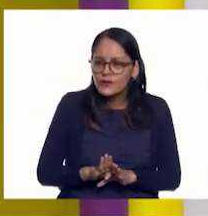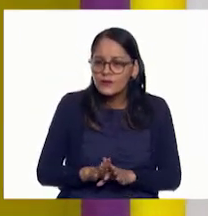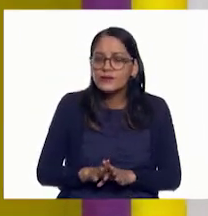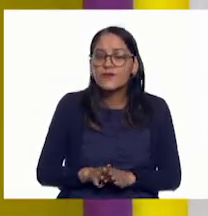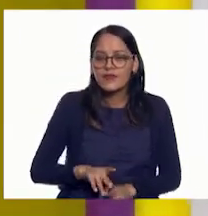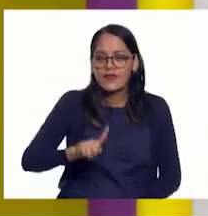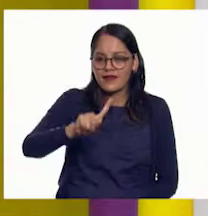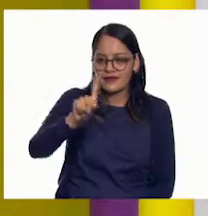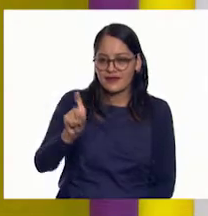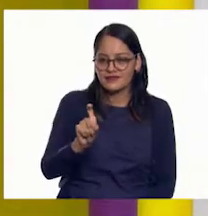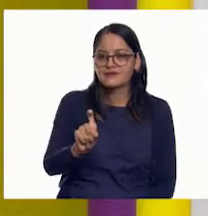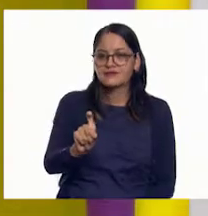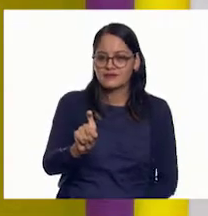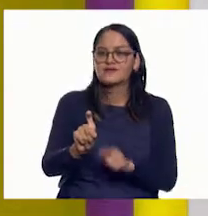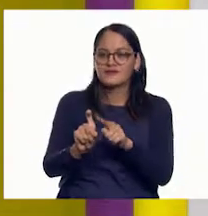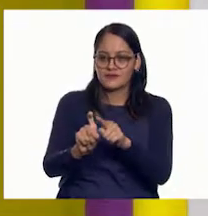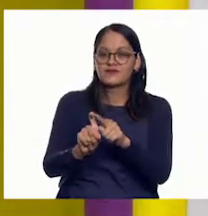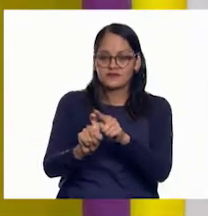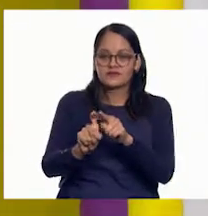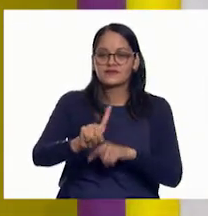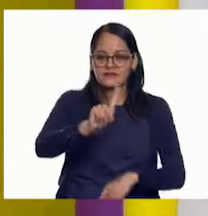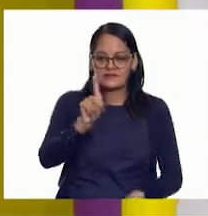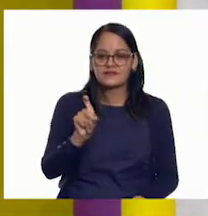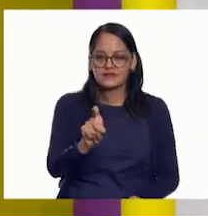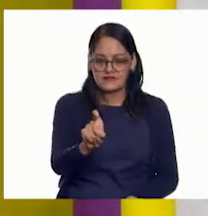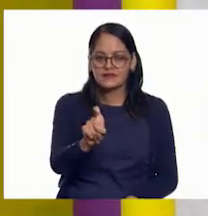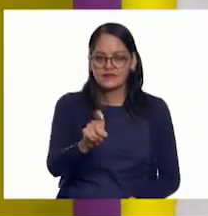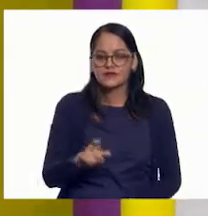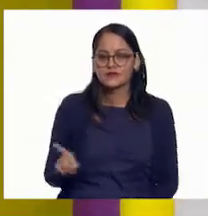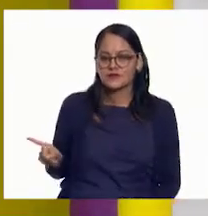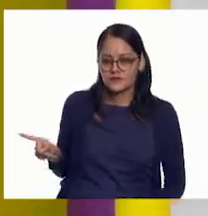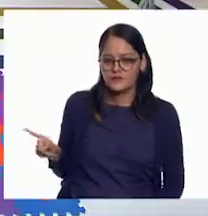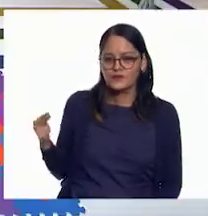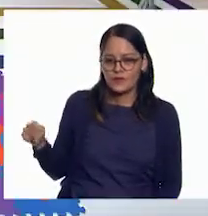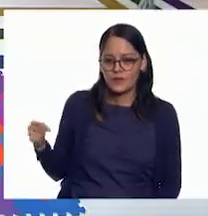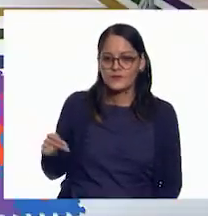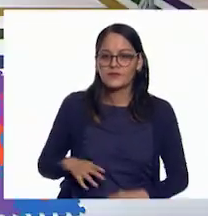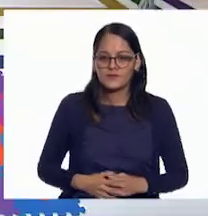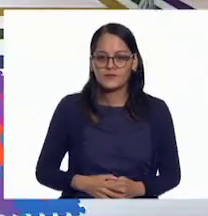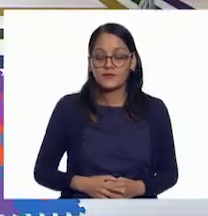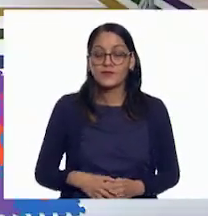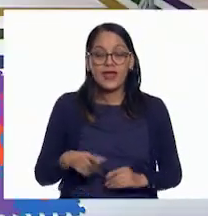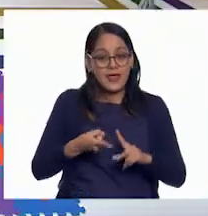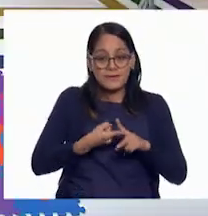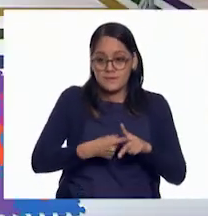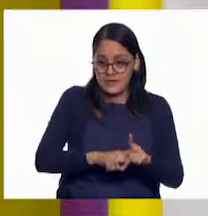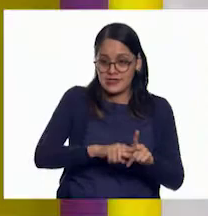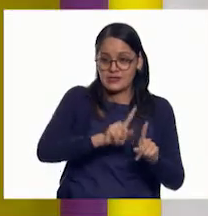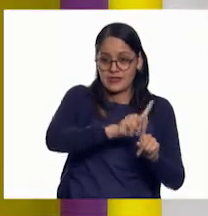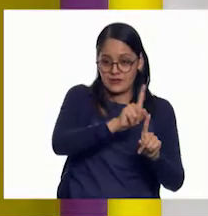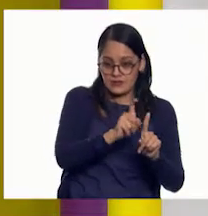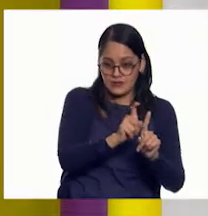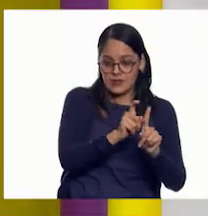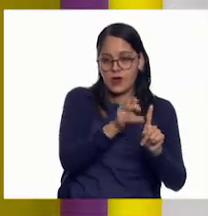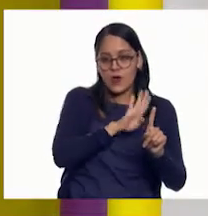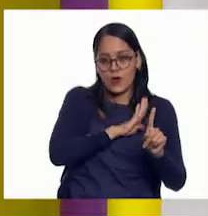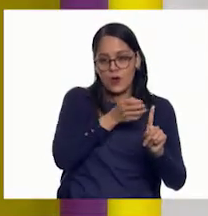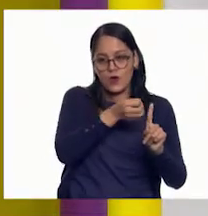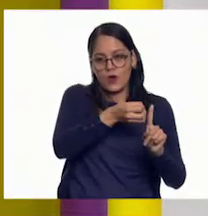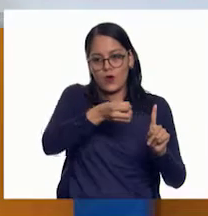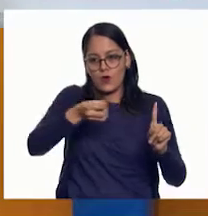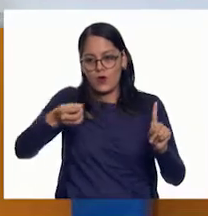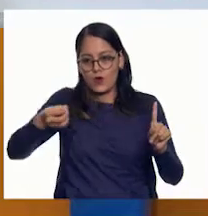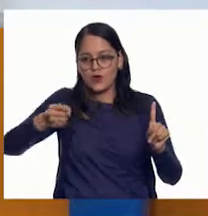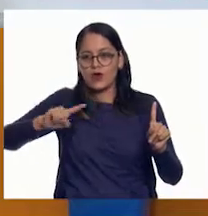Signos de interrogación. Claro, Muy bien. signos de interrogación. Se pone al principio y al final de la oración. ¿Y